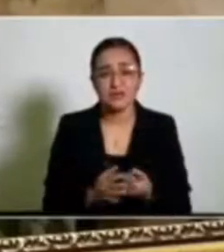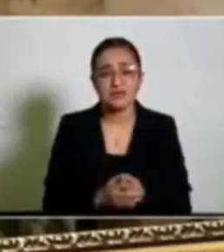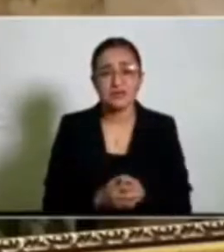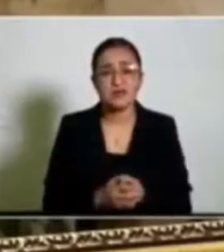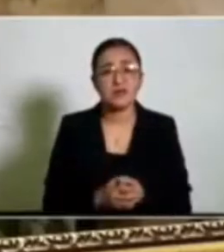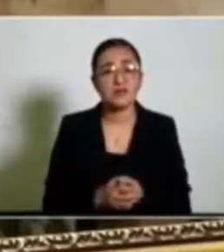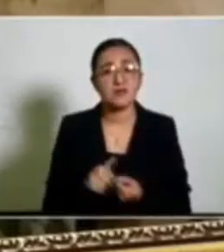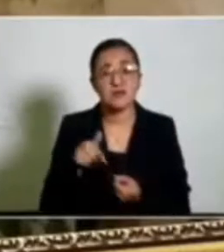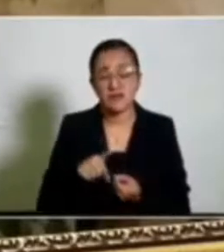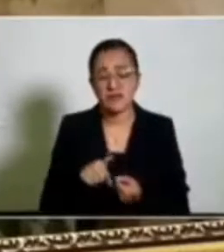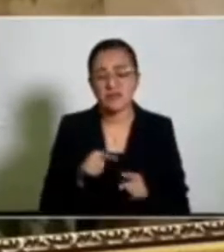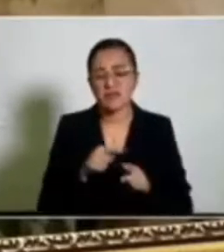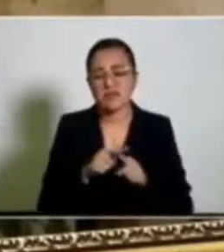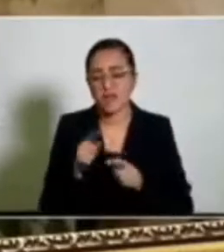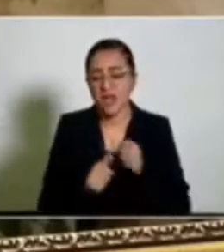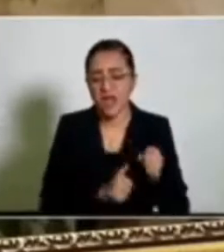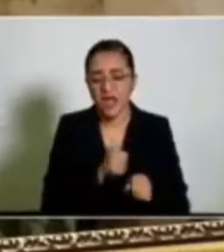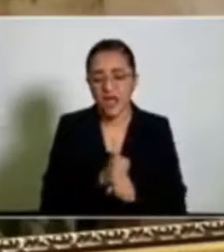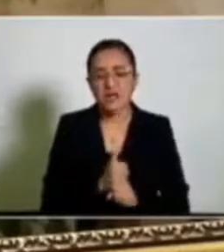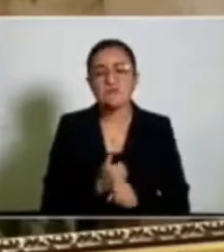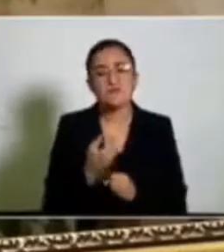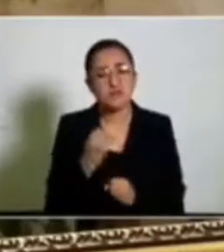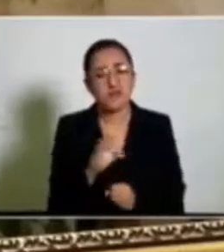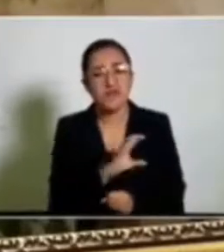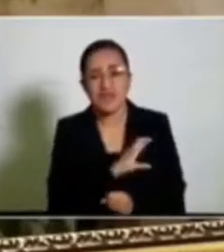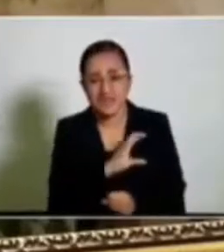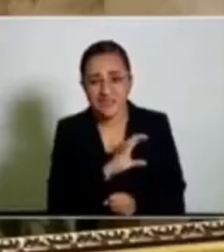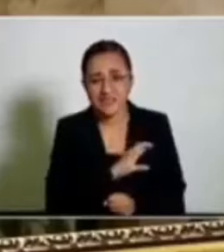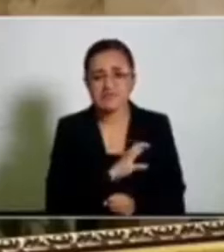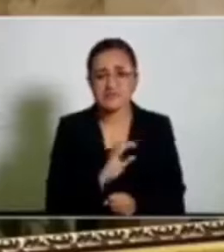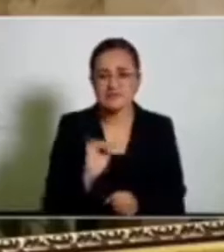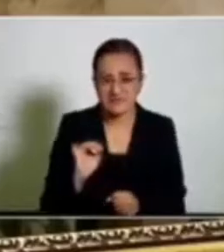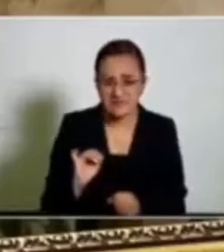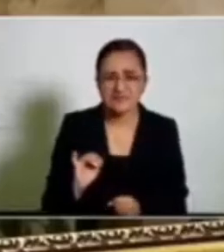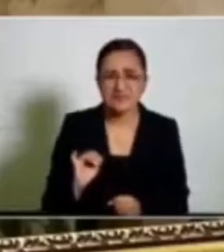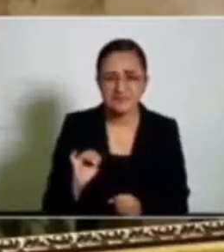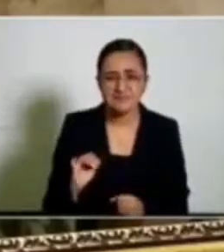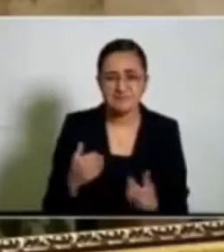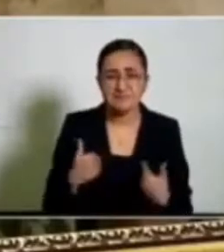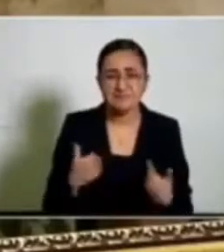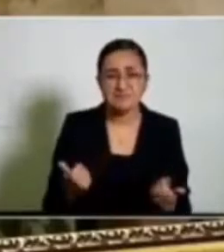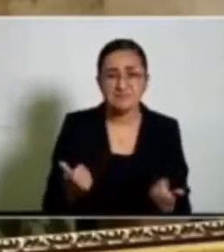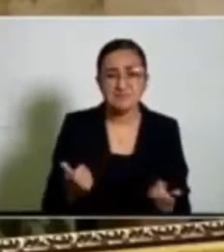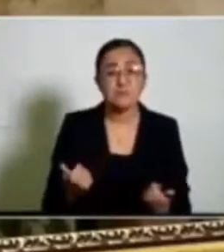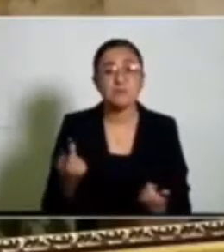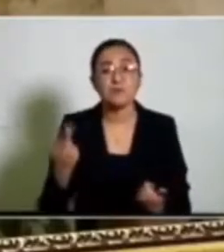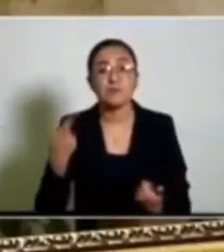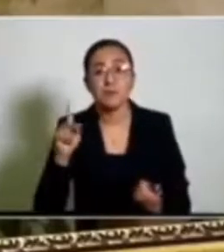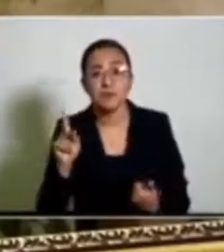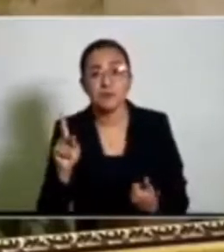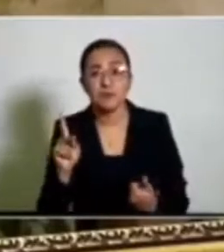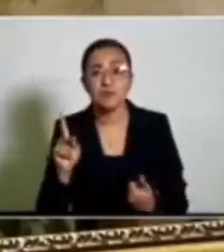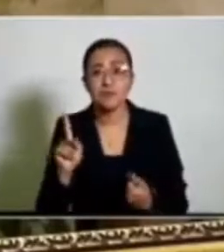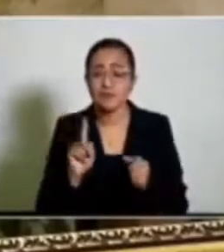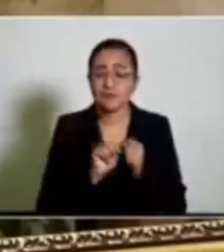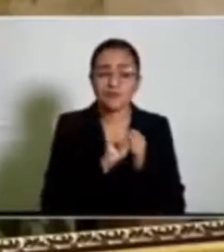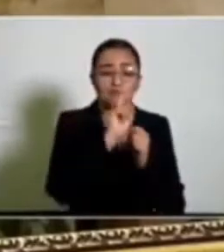es un fin de año de mucho afecto, de mucho cariño, pero en sana